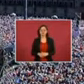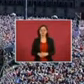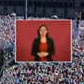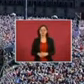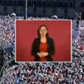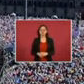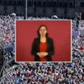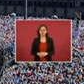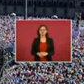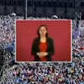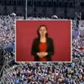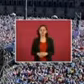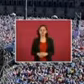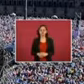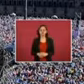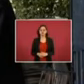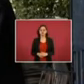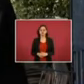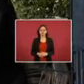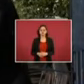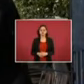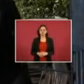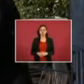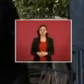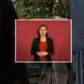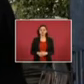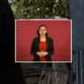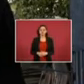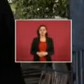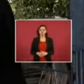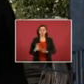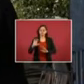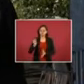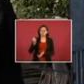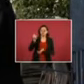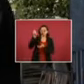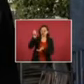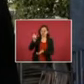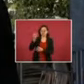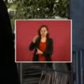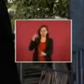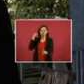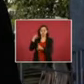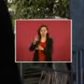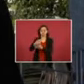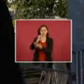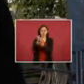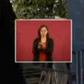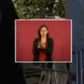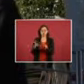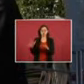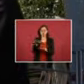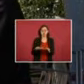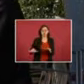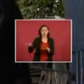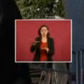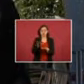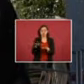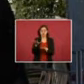Los recursos destinados a financiar los programas sociales